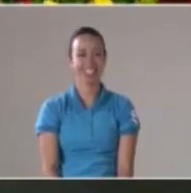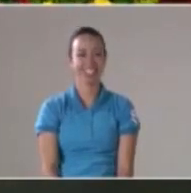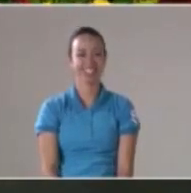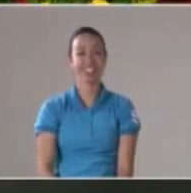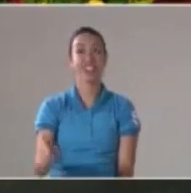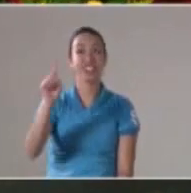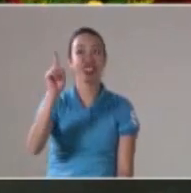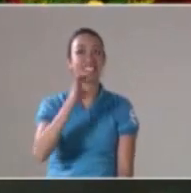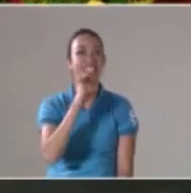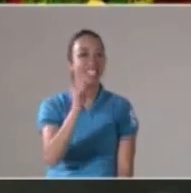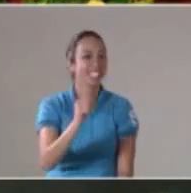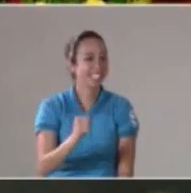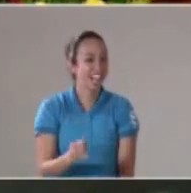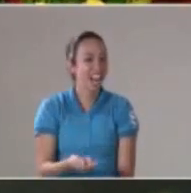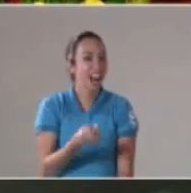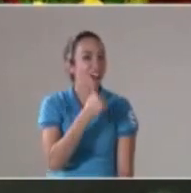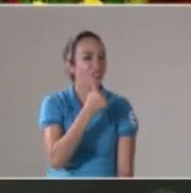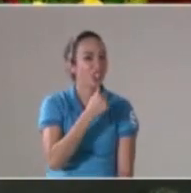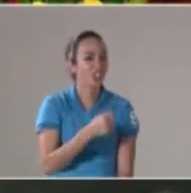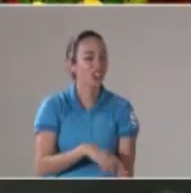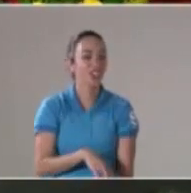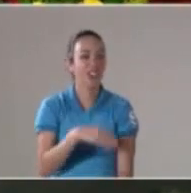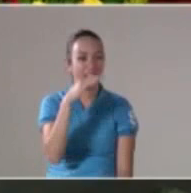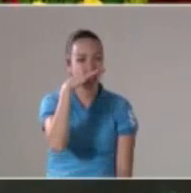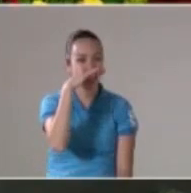¿dónde es? ¿Dónde es? ¿Dónde se come gratis?